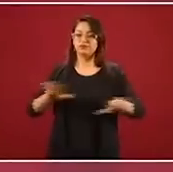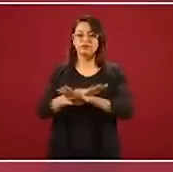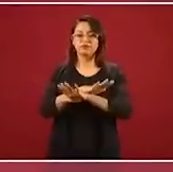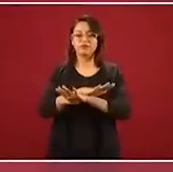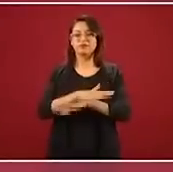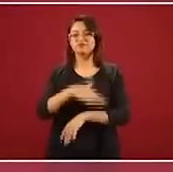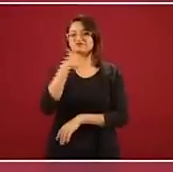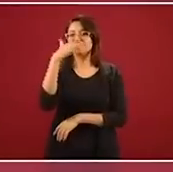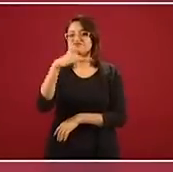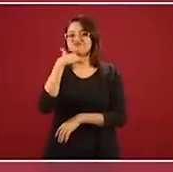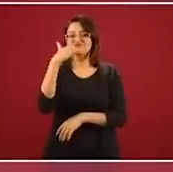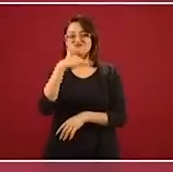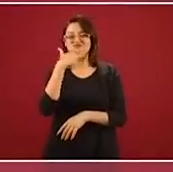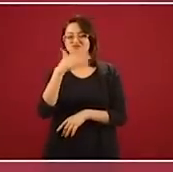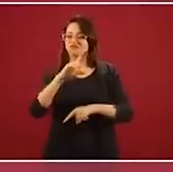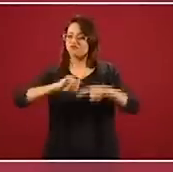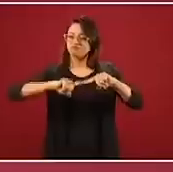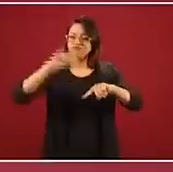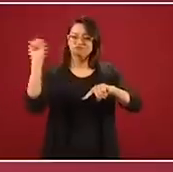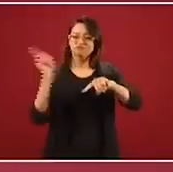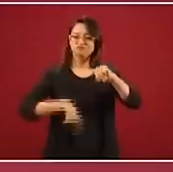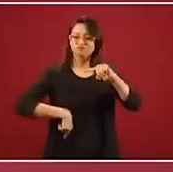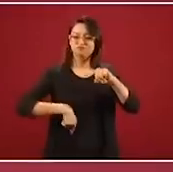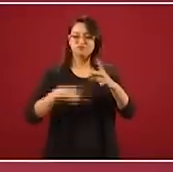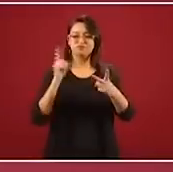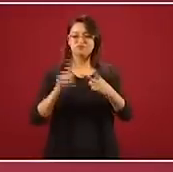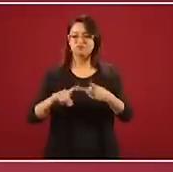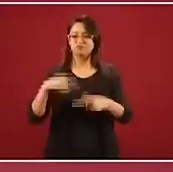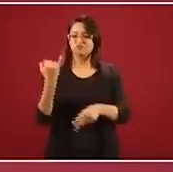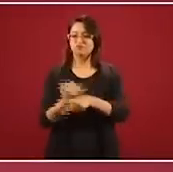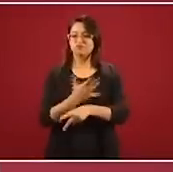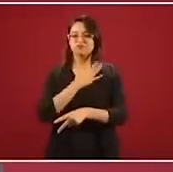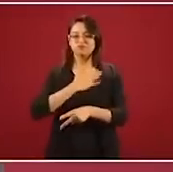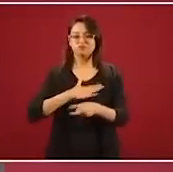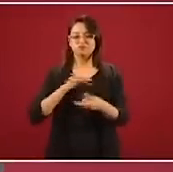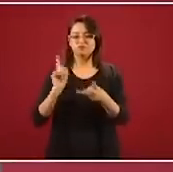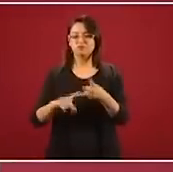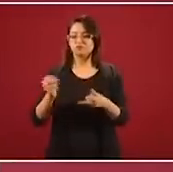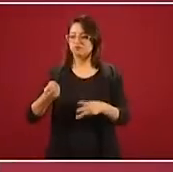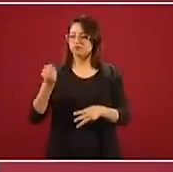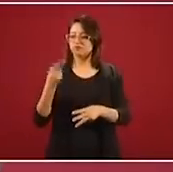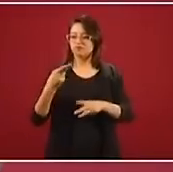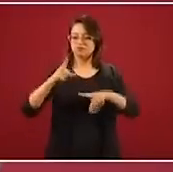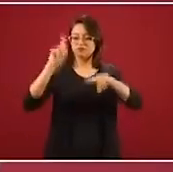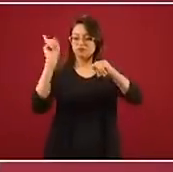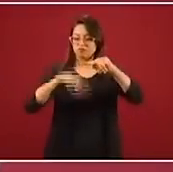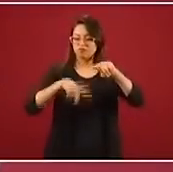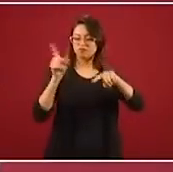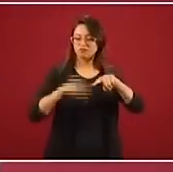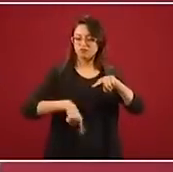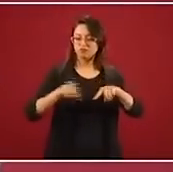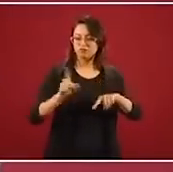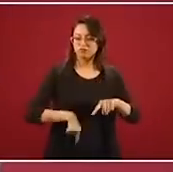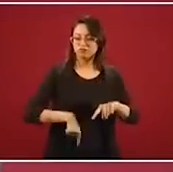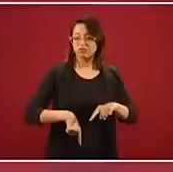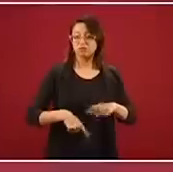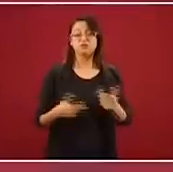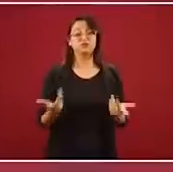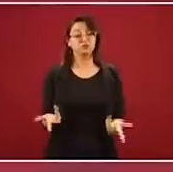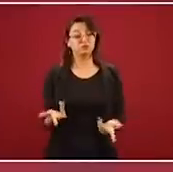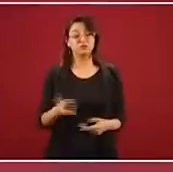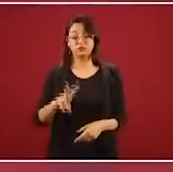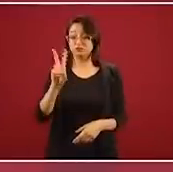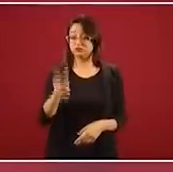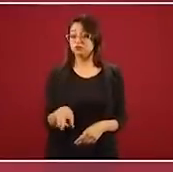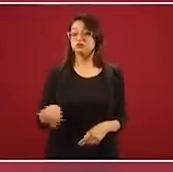de corrupción, de injusticias y de privilegios. Y es muy